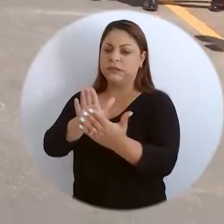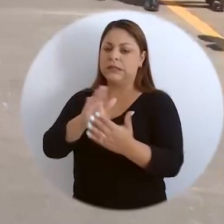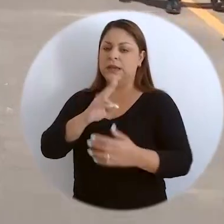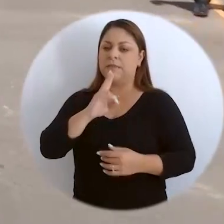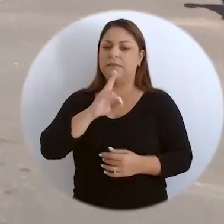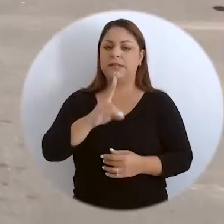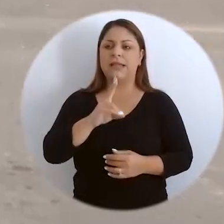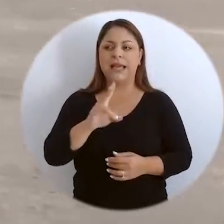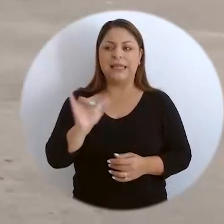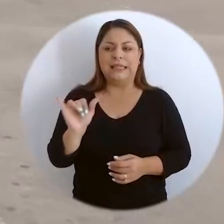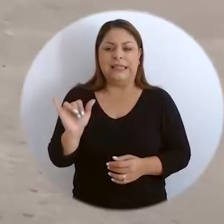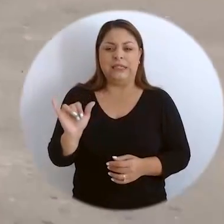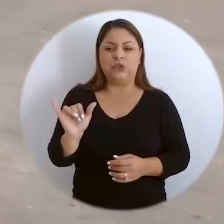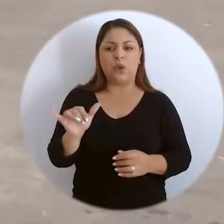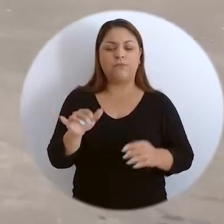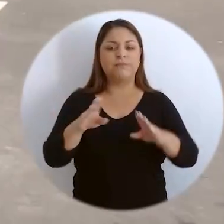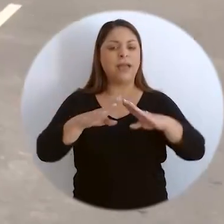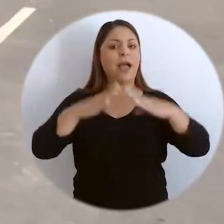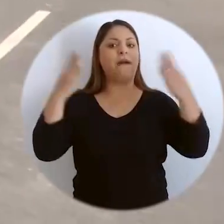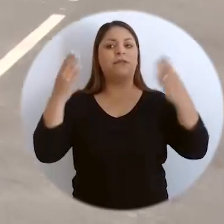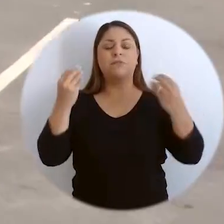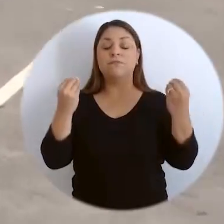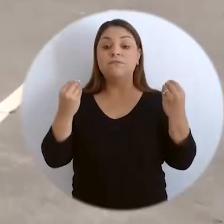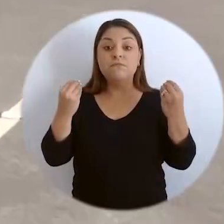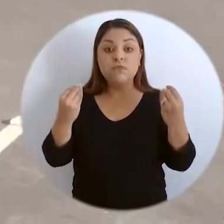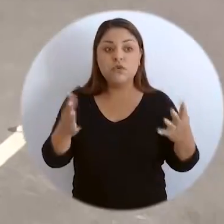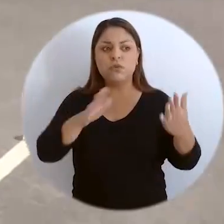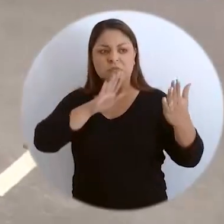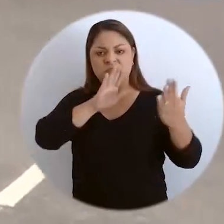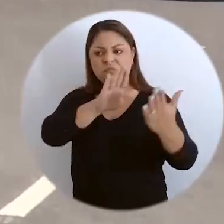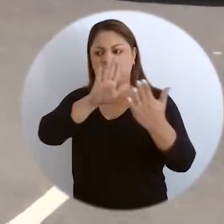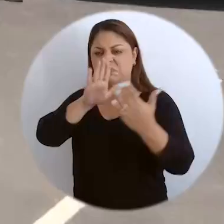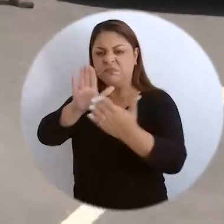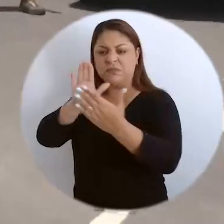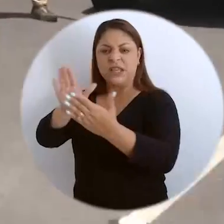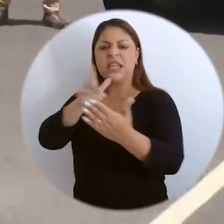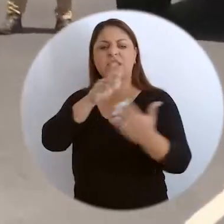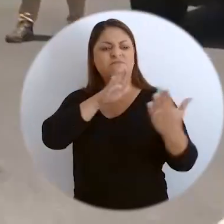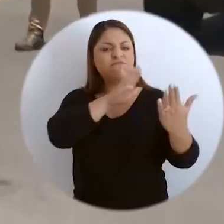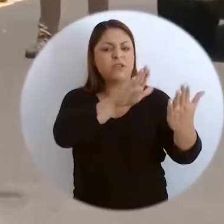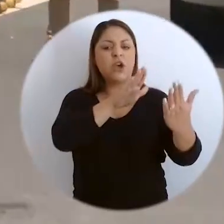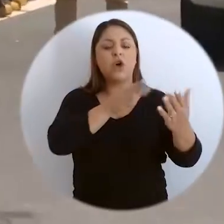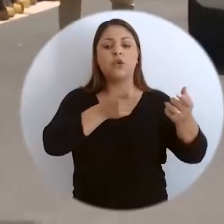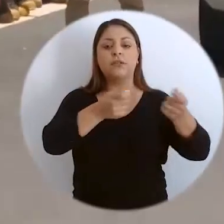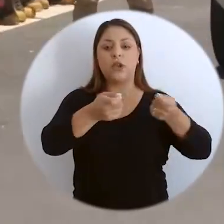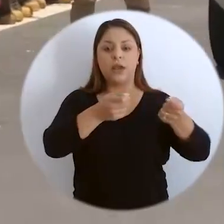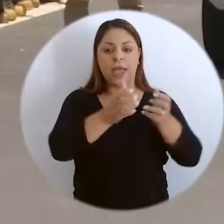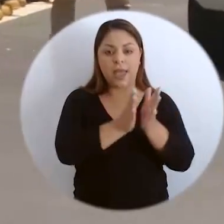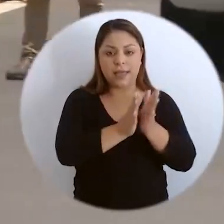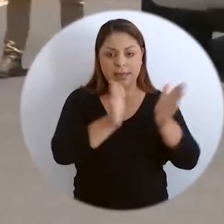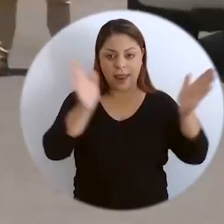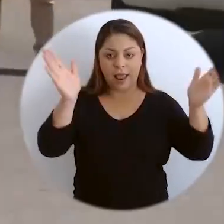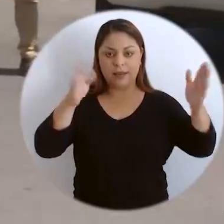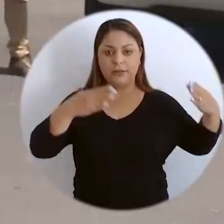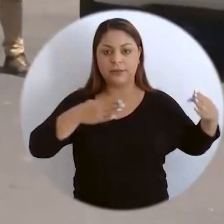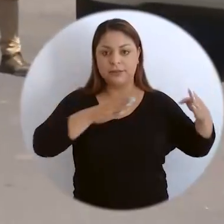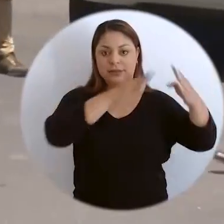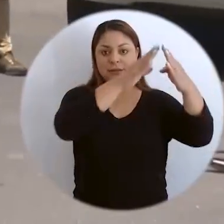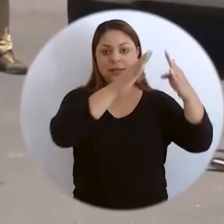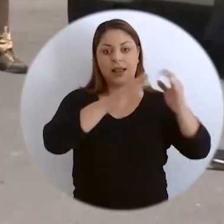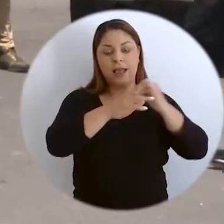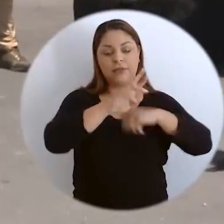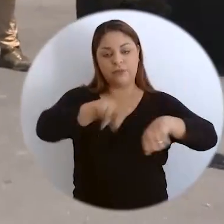aquí paso ya más bien a los elementos negativos de su gestión, es que la confrontación ha sido excesiva.